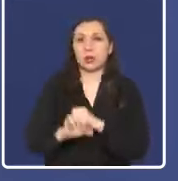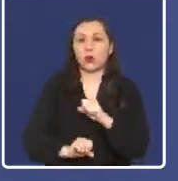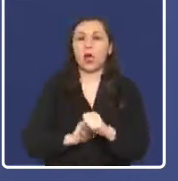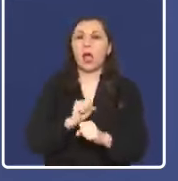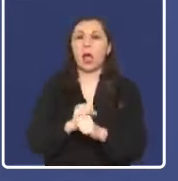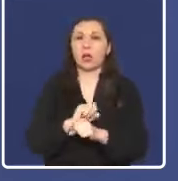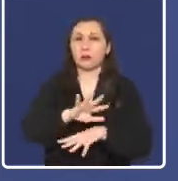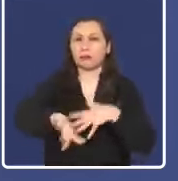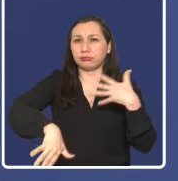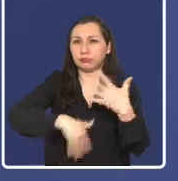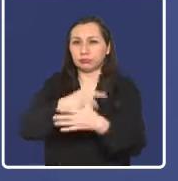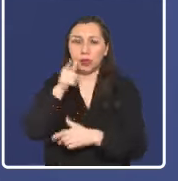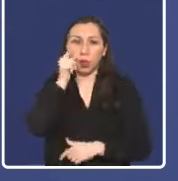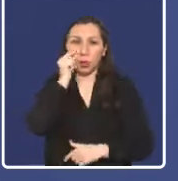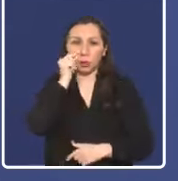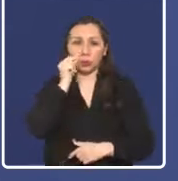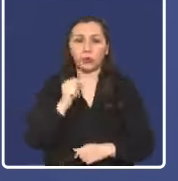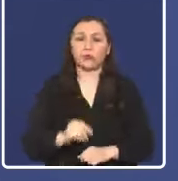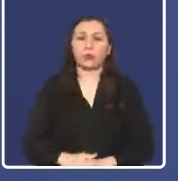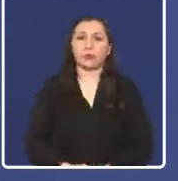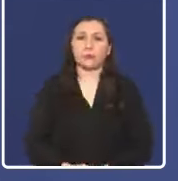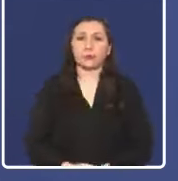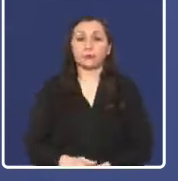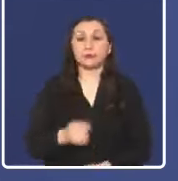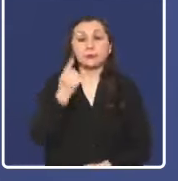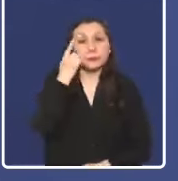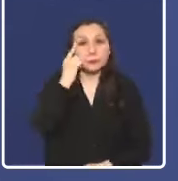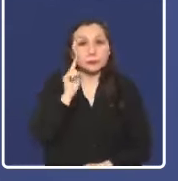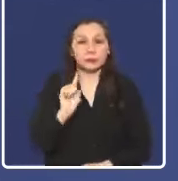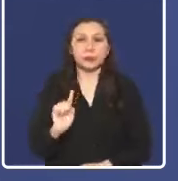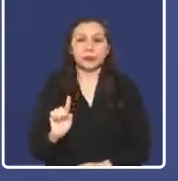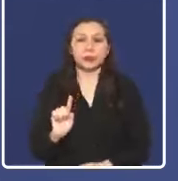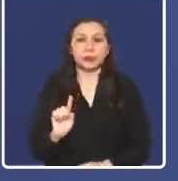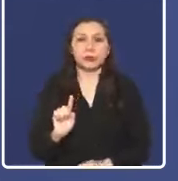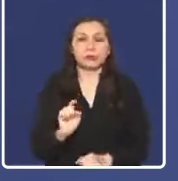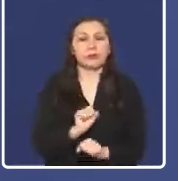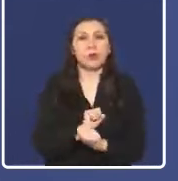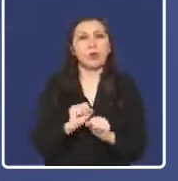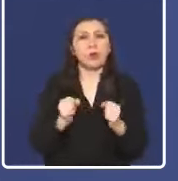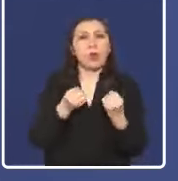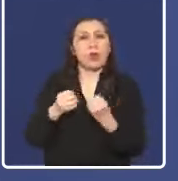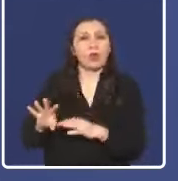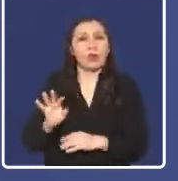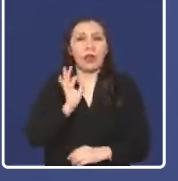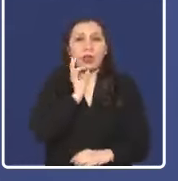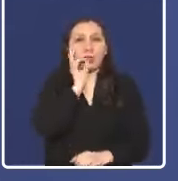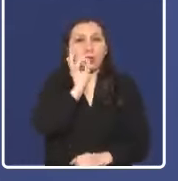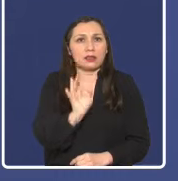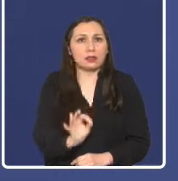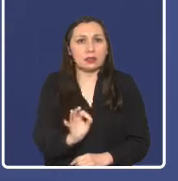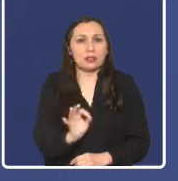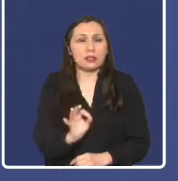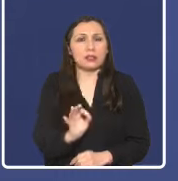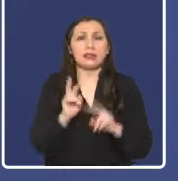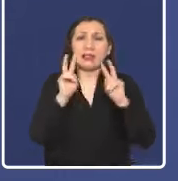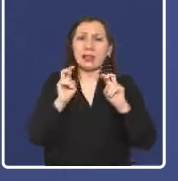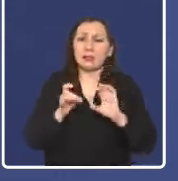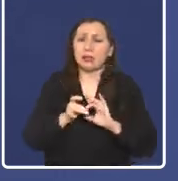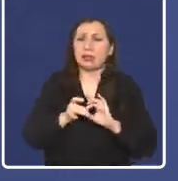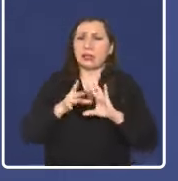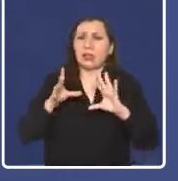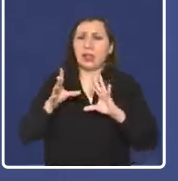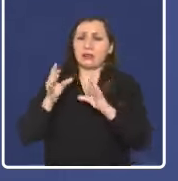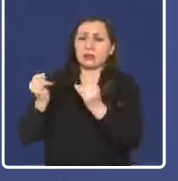5 años del estallido social. Sin embargo, no puedo dejar de pronunciarme respecto de los